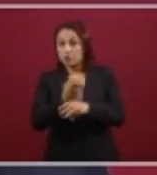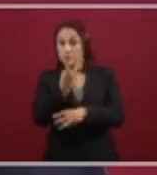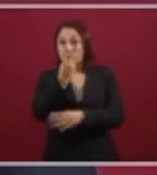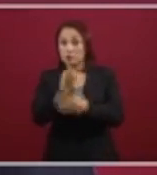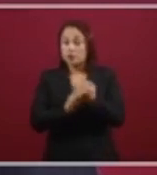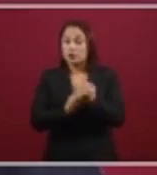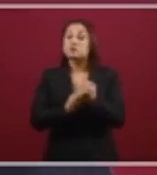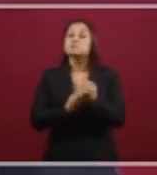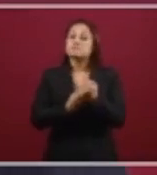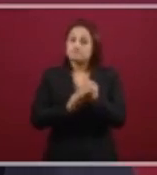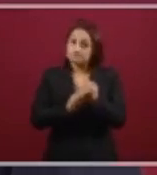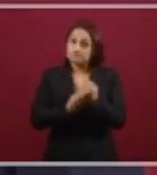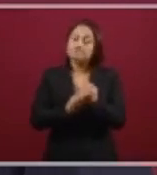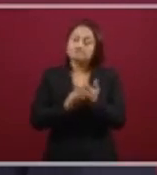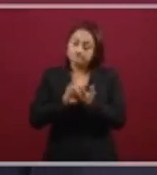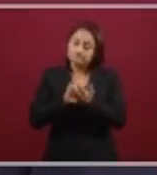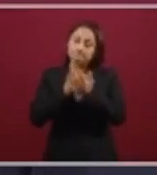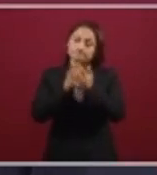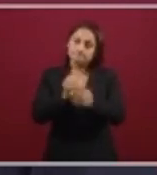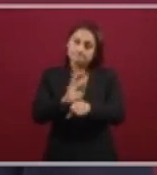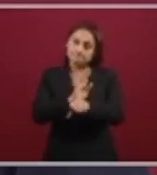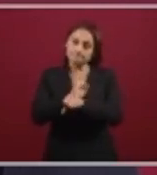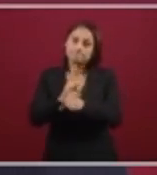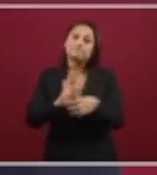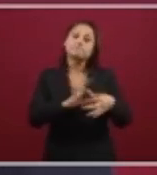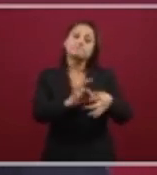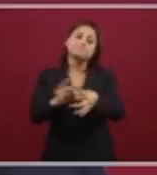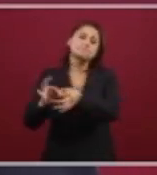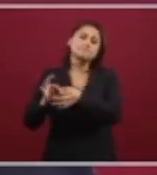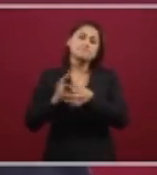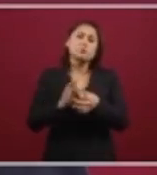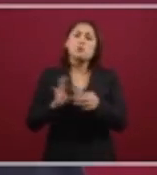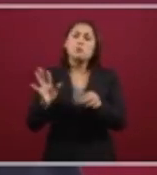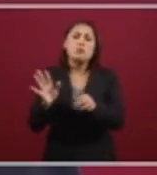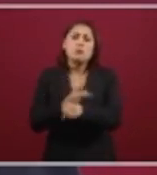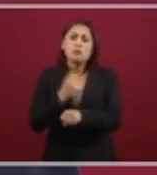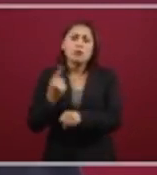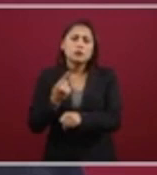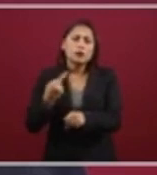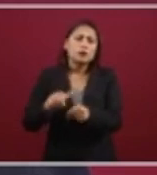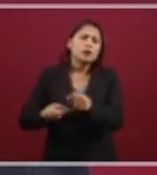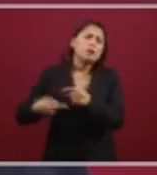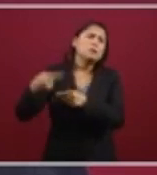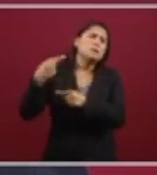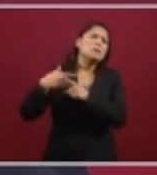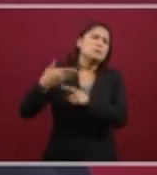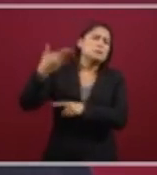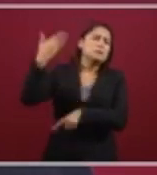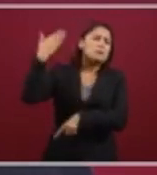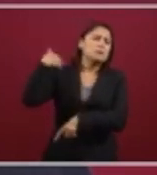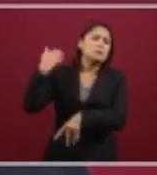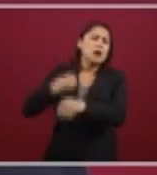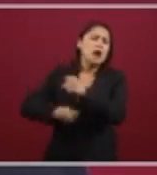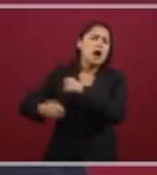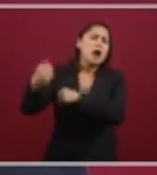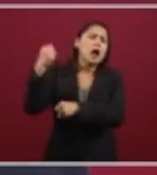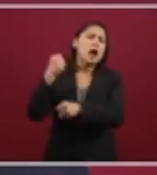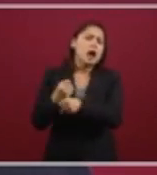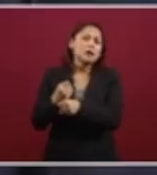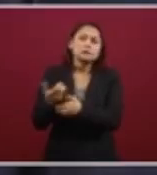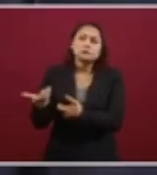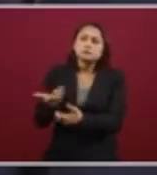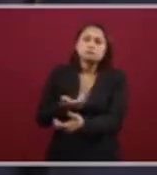por lo que han significado muchos años de integración económica